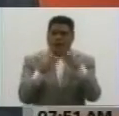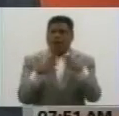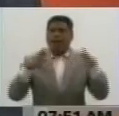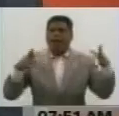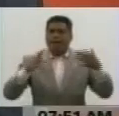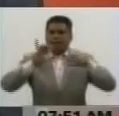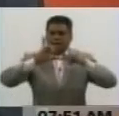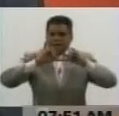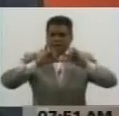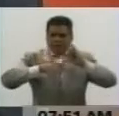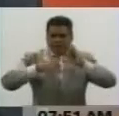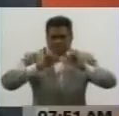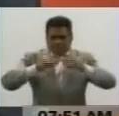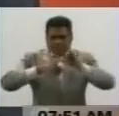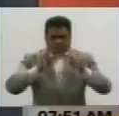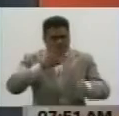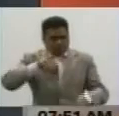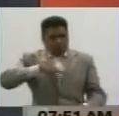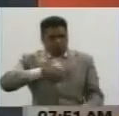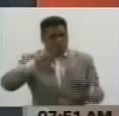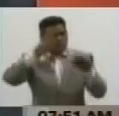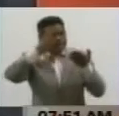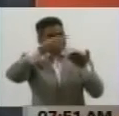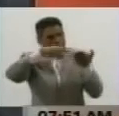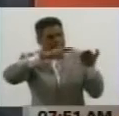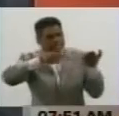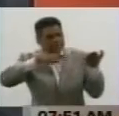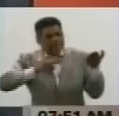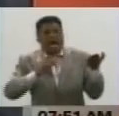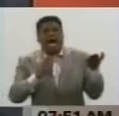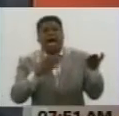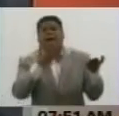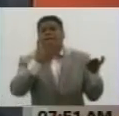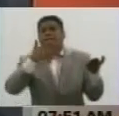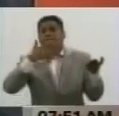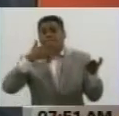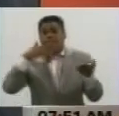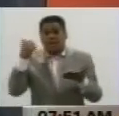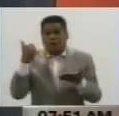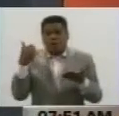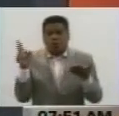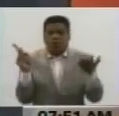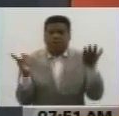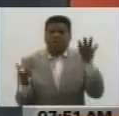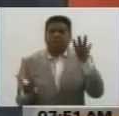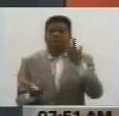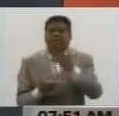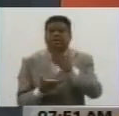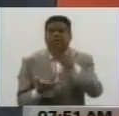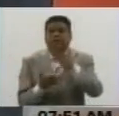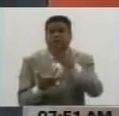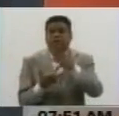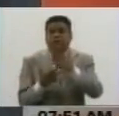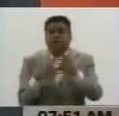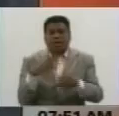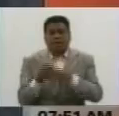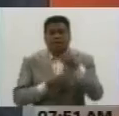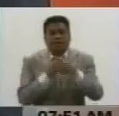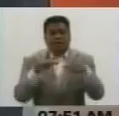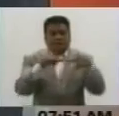ingeniería. Nosotros tenemos que hacer una verificación de cuáles son las mejores tecnologías que se pueden aplicar a ese yacimiento. ¿Cuáles